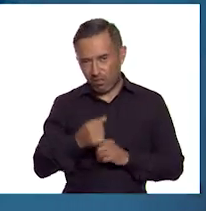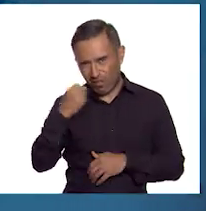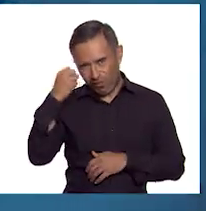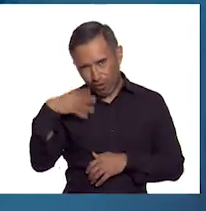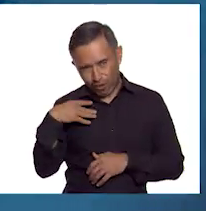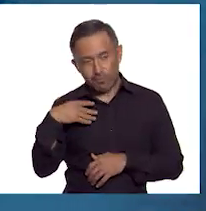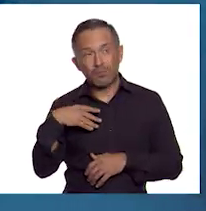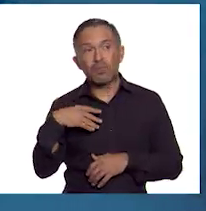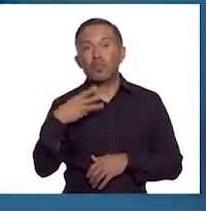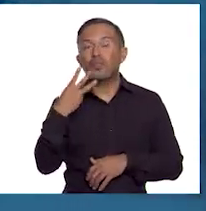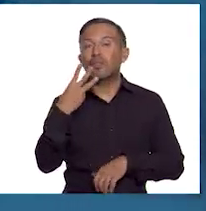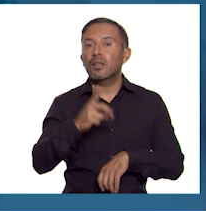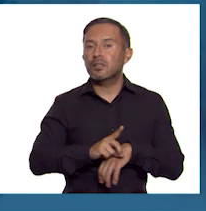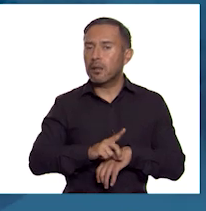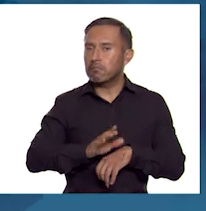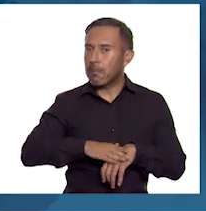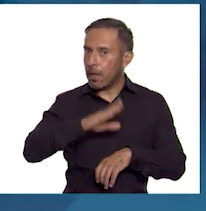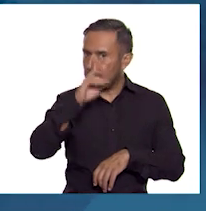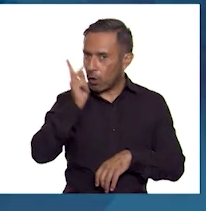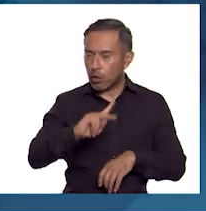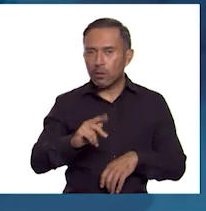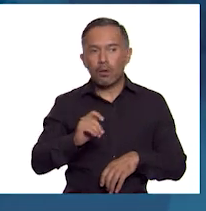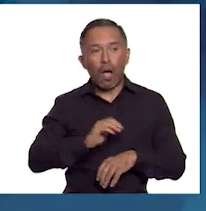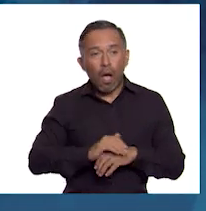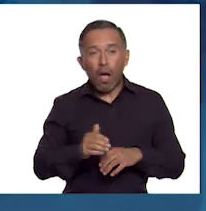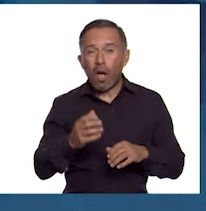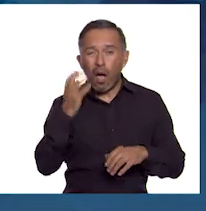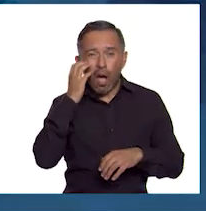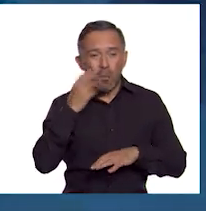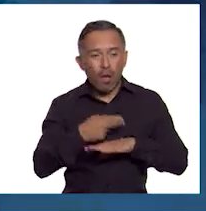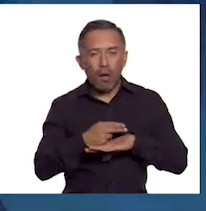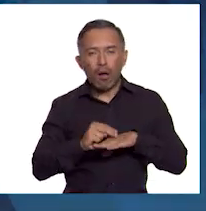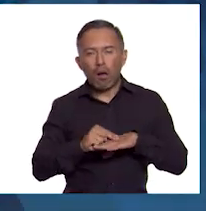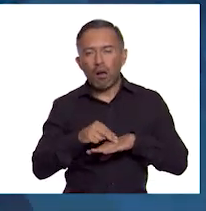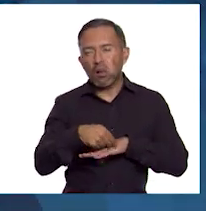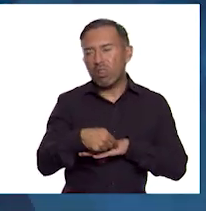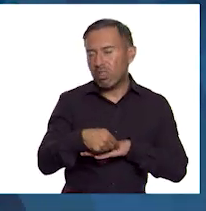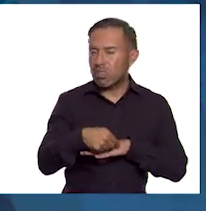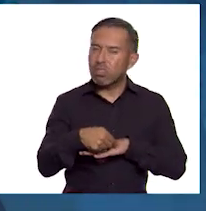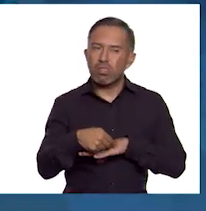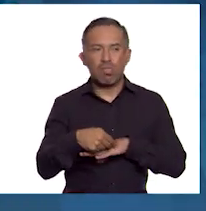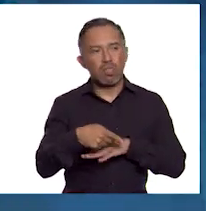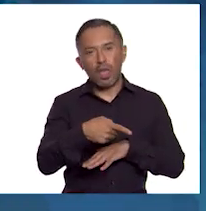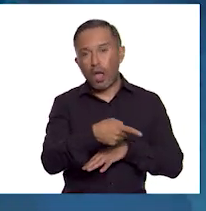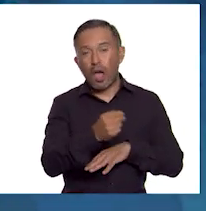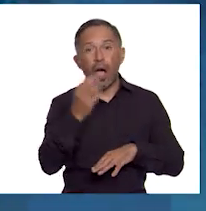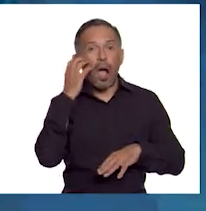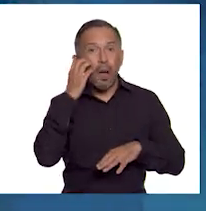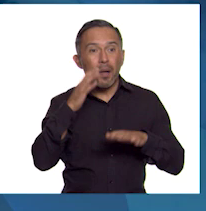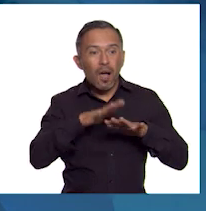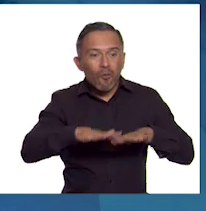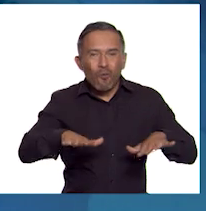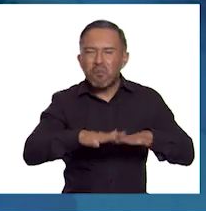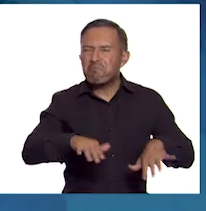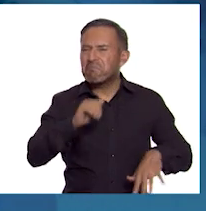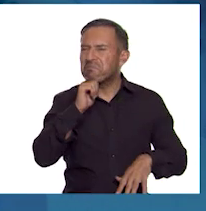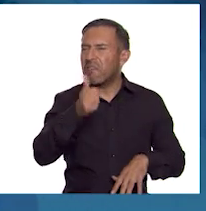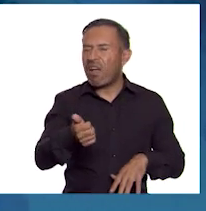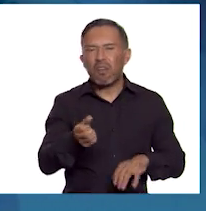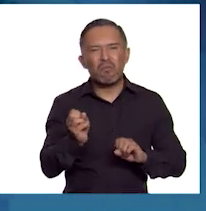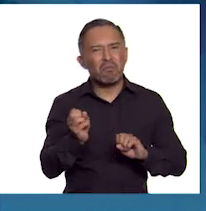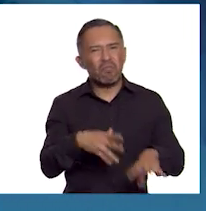día todavía más. Y ya ni quería levantarse de la cama. No le hizo a la señora Hole la cama como debía, ni la